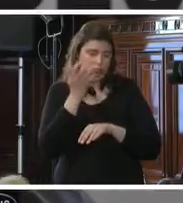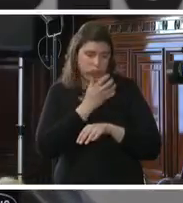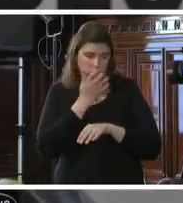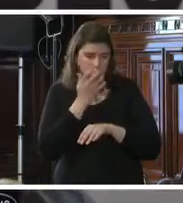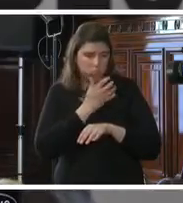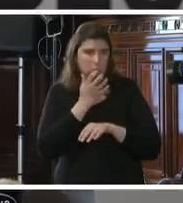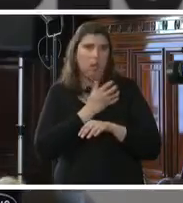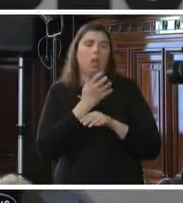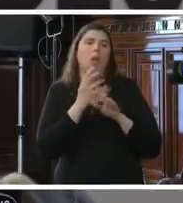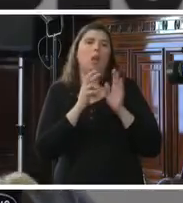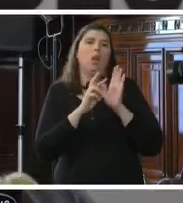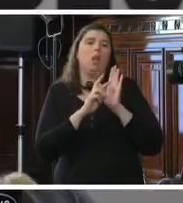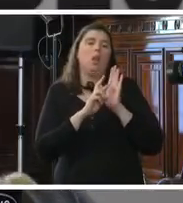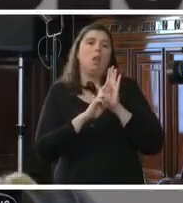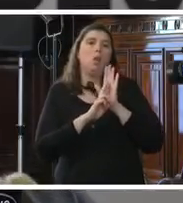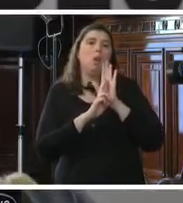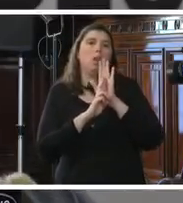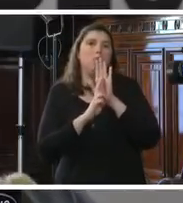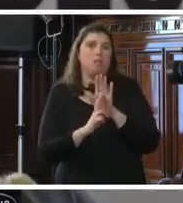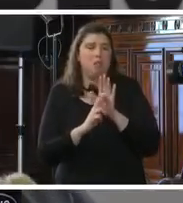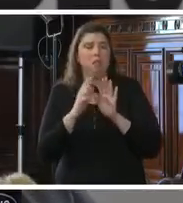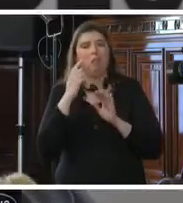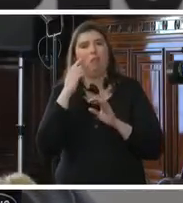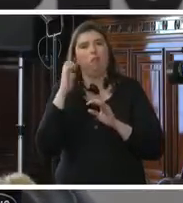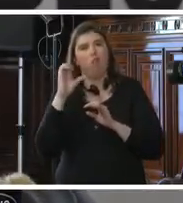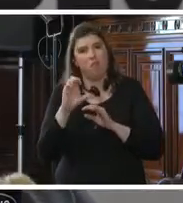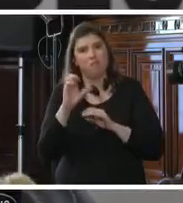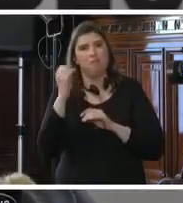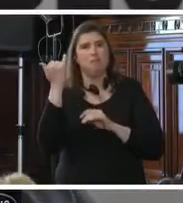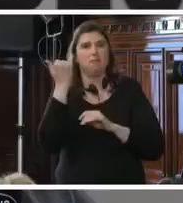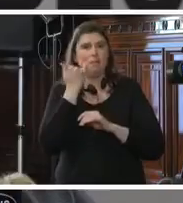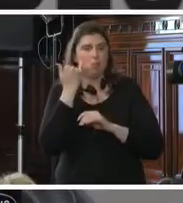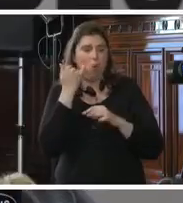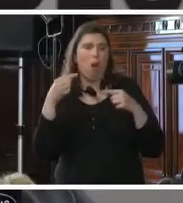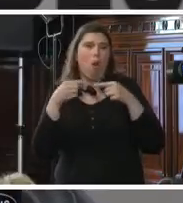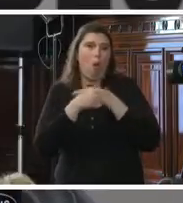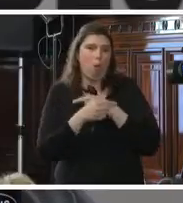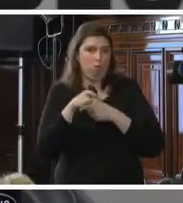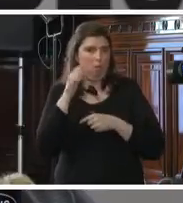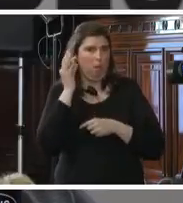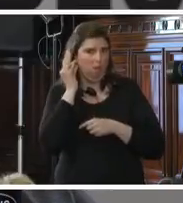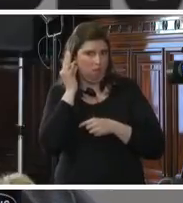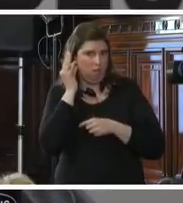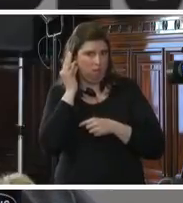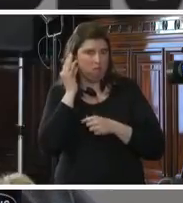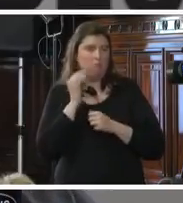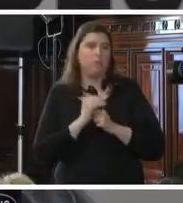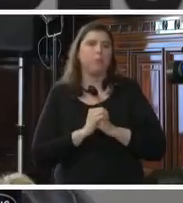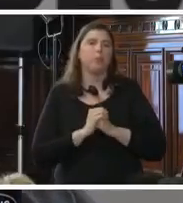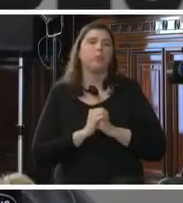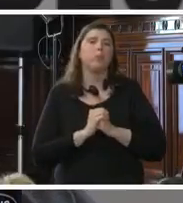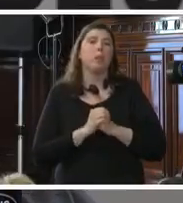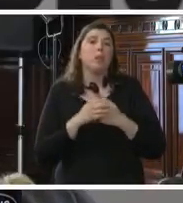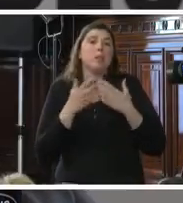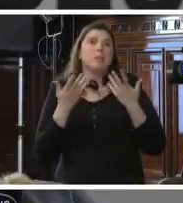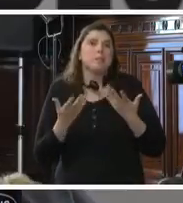de lo que representa la violencia sexual contra niñas. Y dice, bueno,